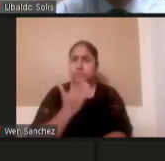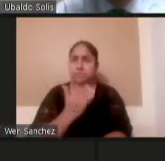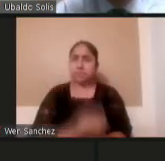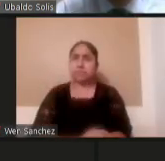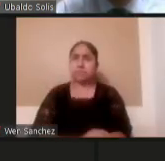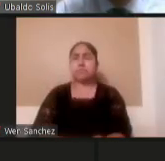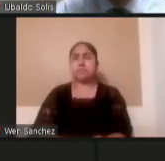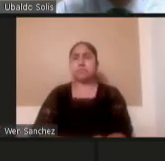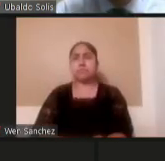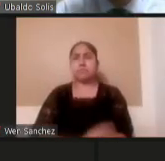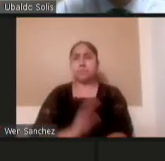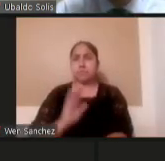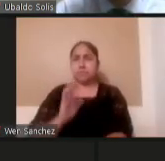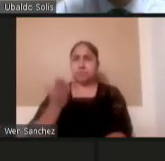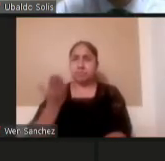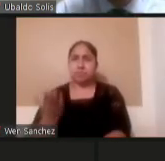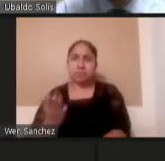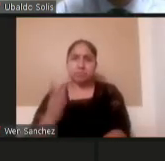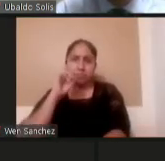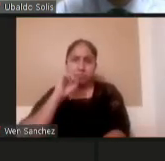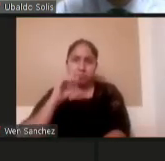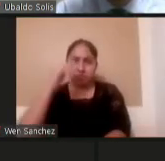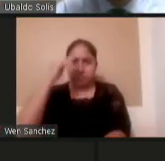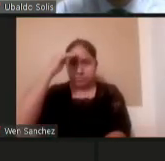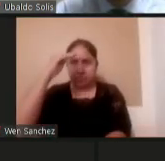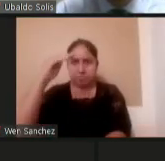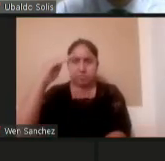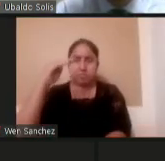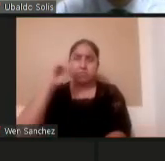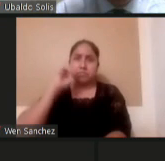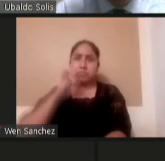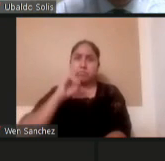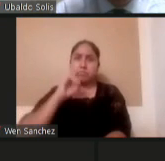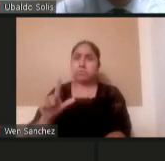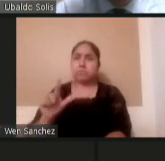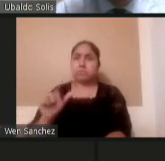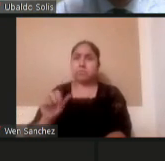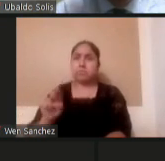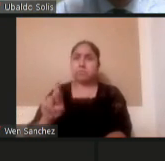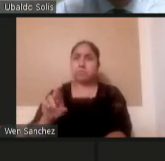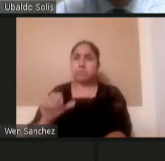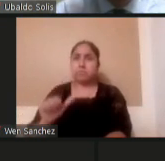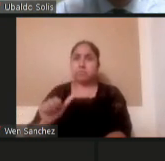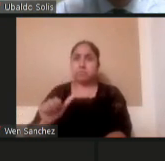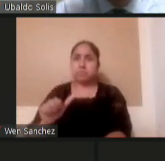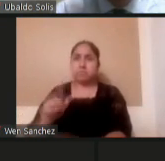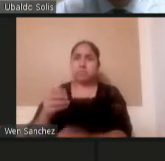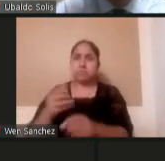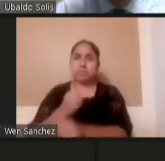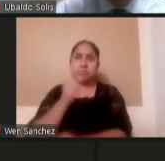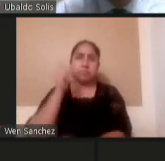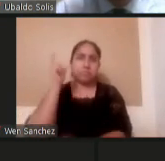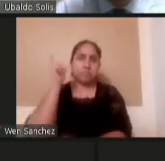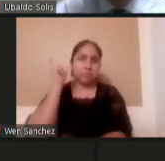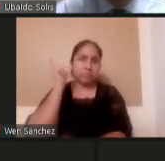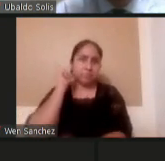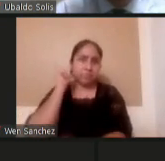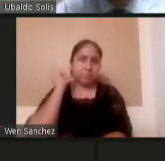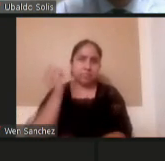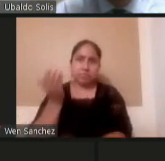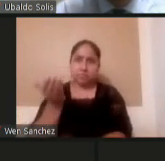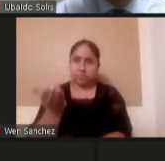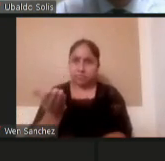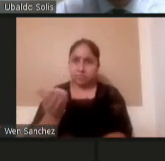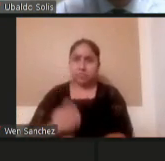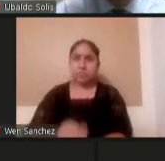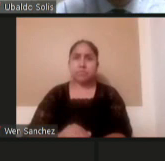Ahí está la señora Laura Calderón Pérez de Antillón. La escuchamos, señora Pérez de Antillón.